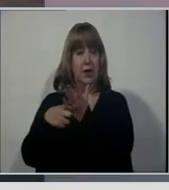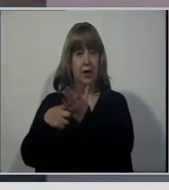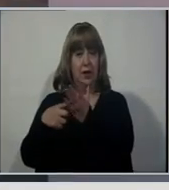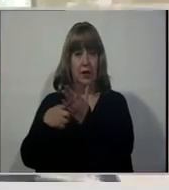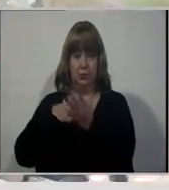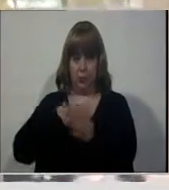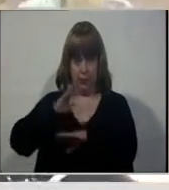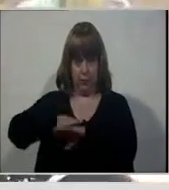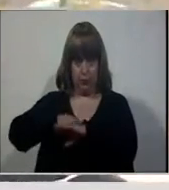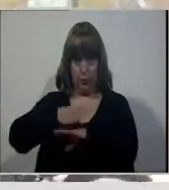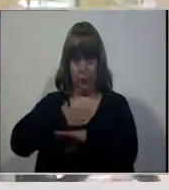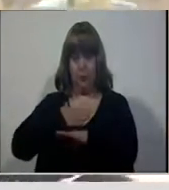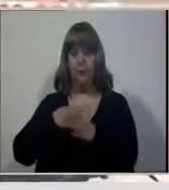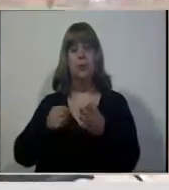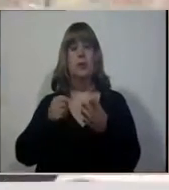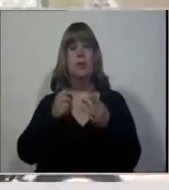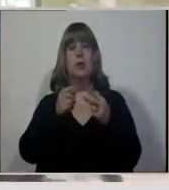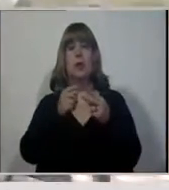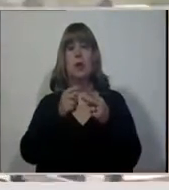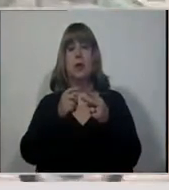cargo. Tenemos desde